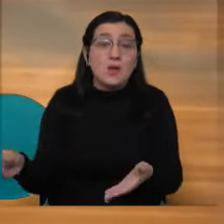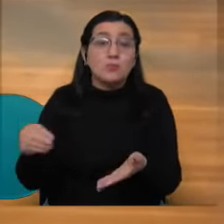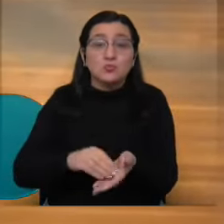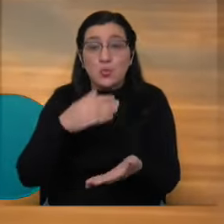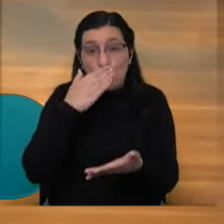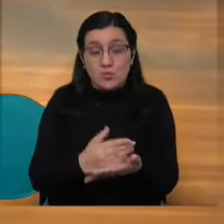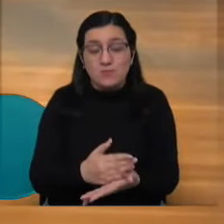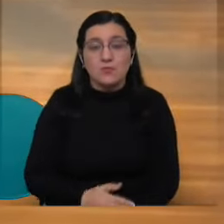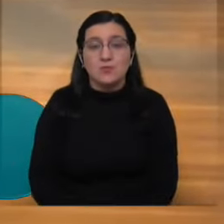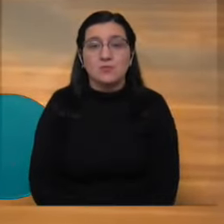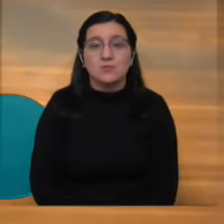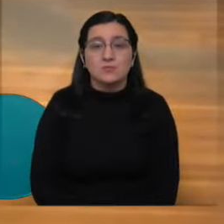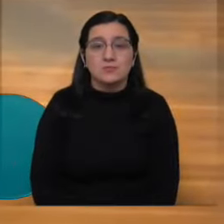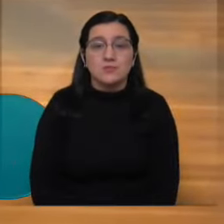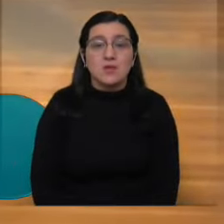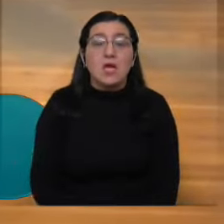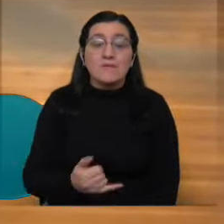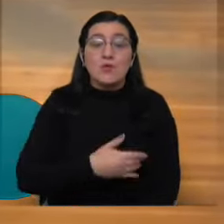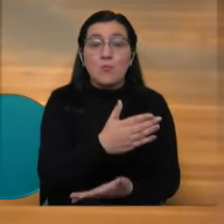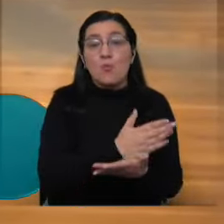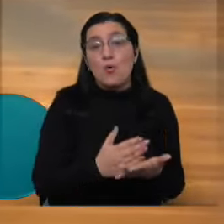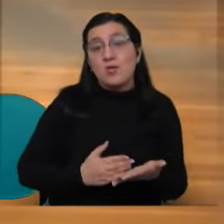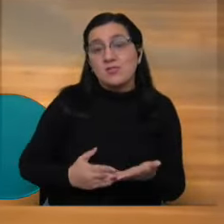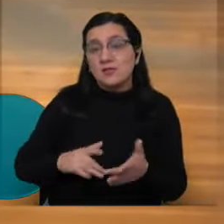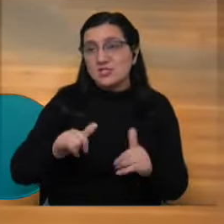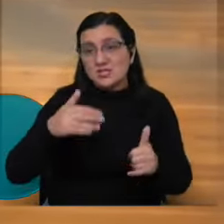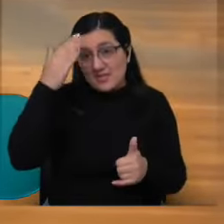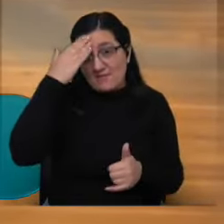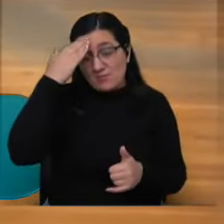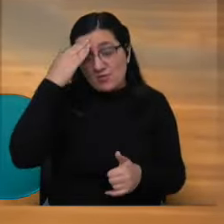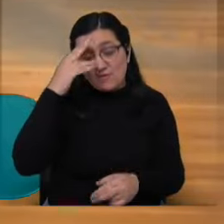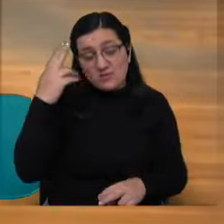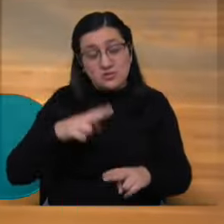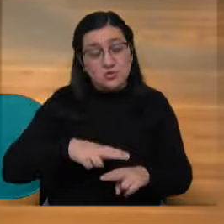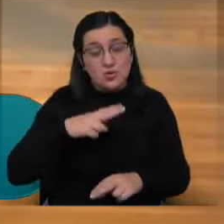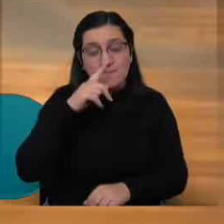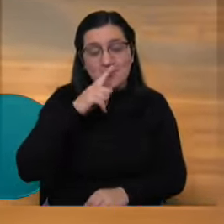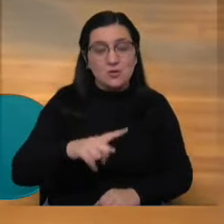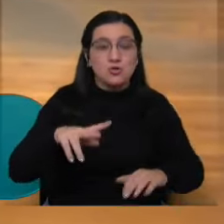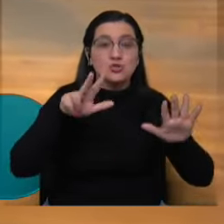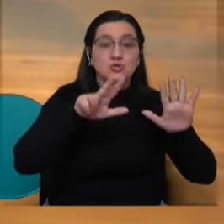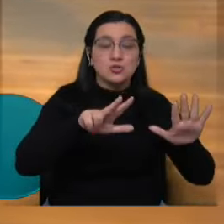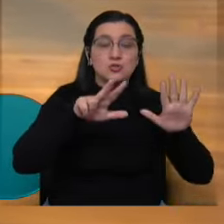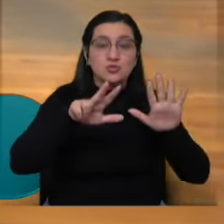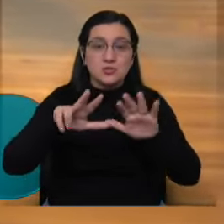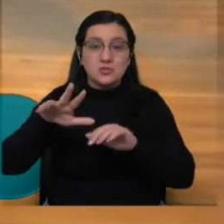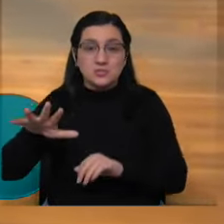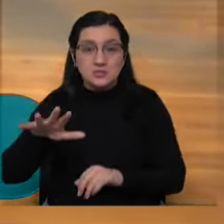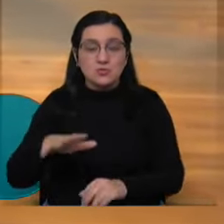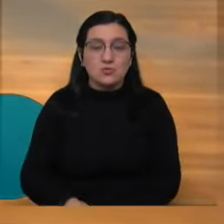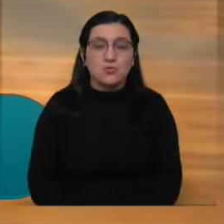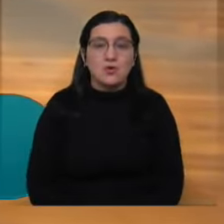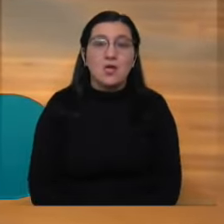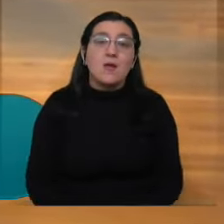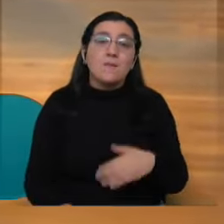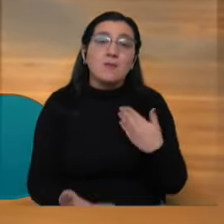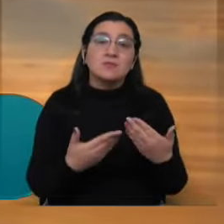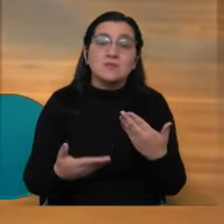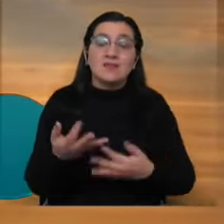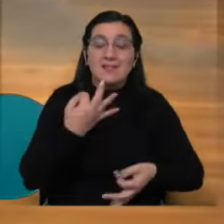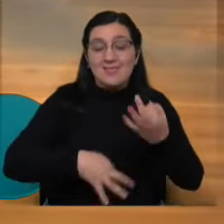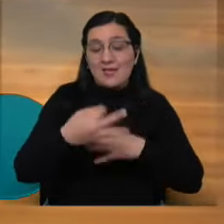Hugo aquel poeta dramaturgo francés que como todos ya sabemos falleció en el año 1885 vamos a hablar del